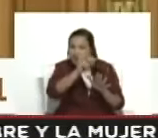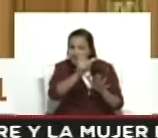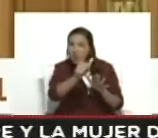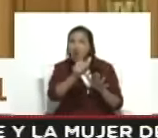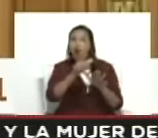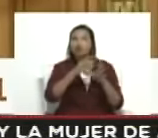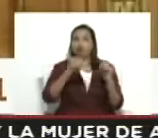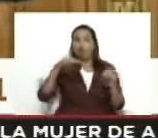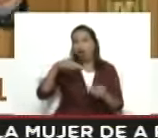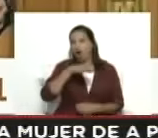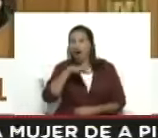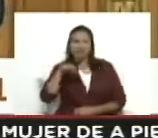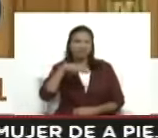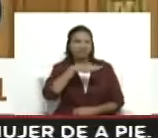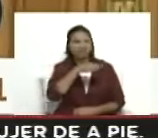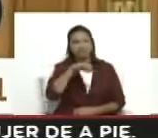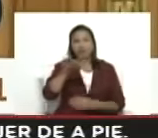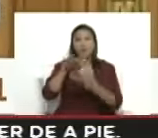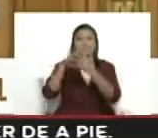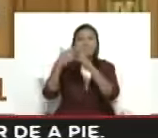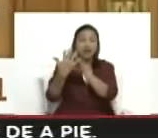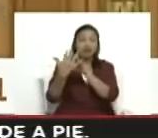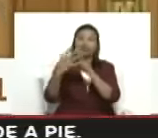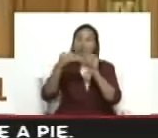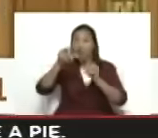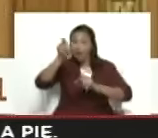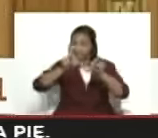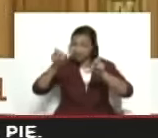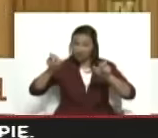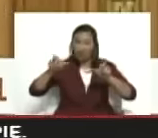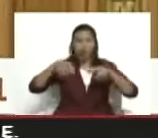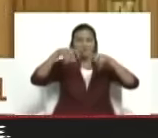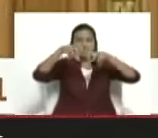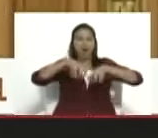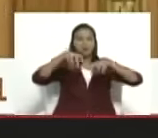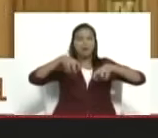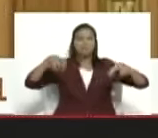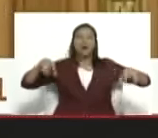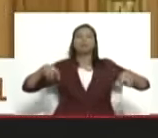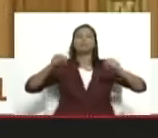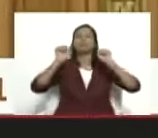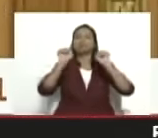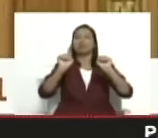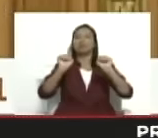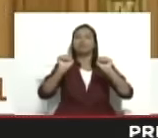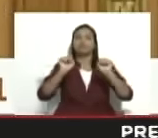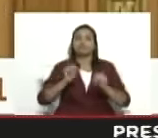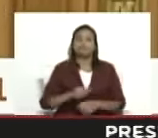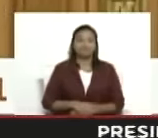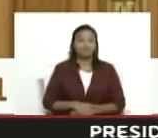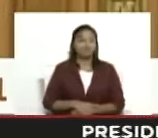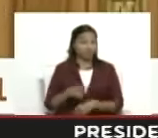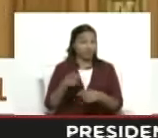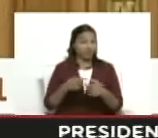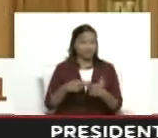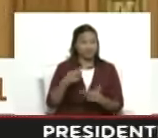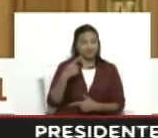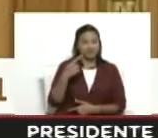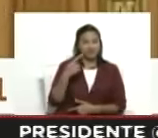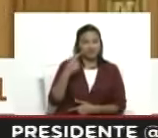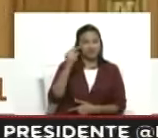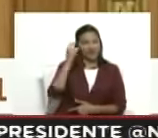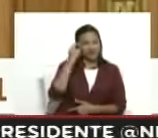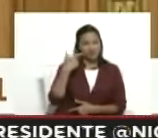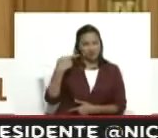Barrio El Limón, todos esos barrios salieron y cerraron la autopista. Por eso cuando nosotros hicimos una marcha en estos días, el 4 de febrero,